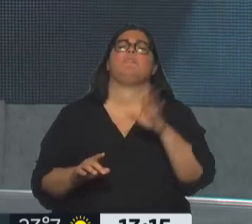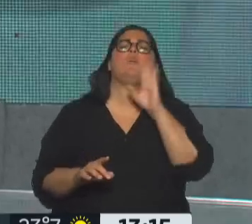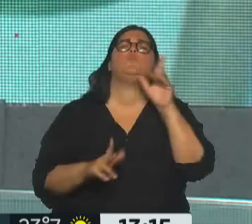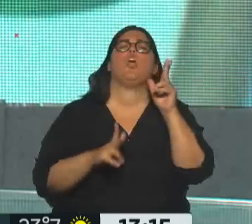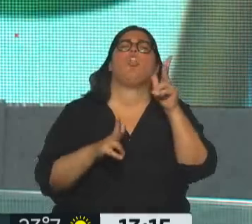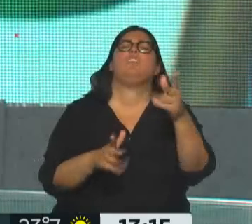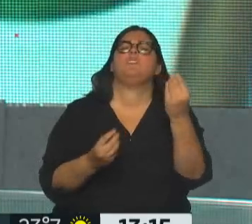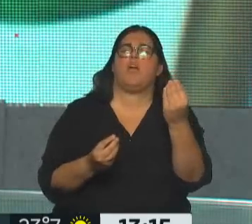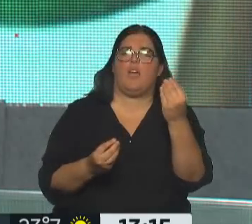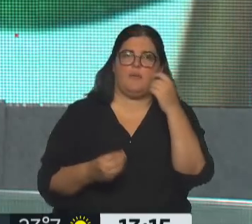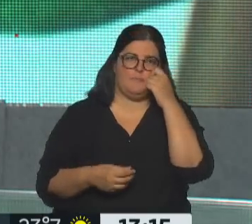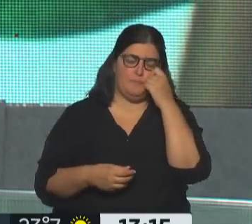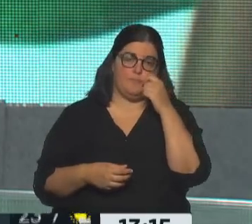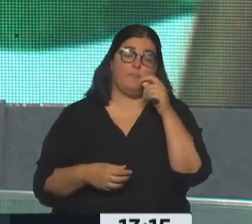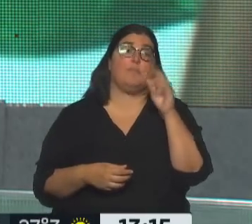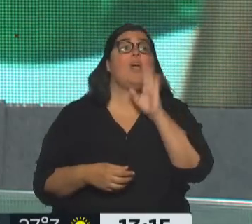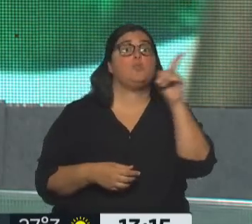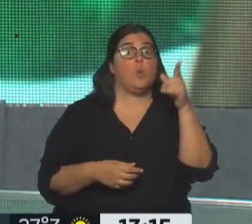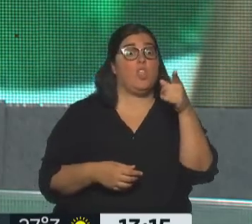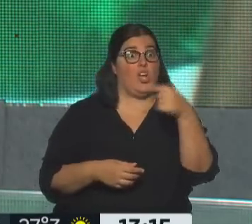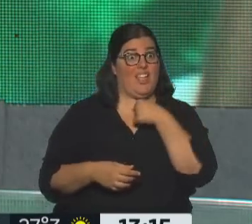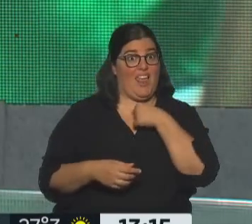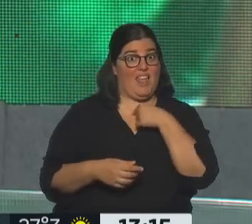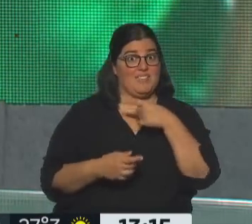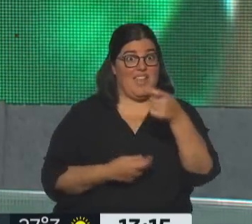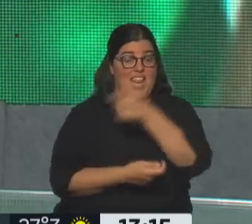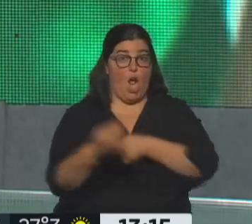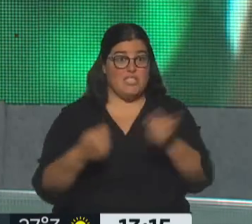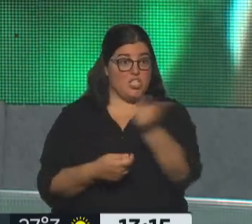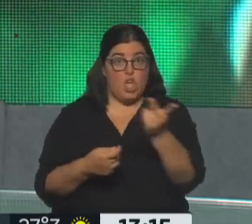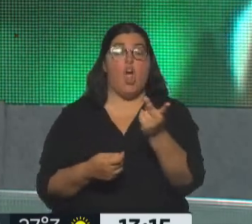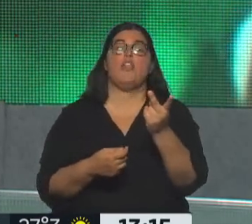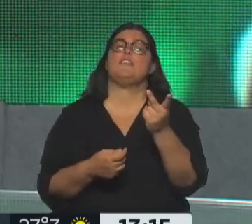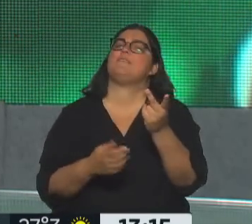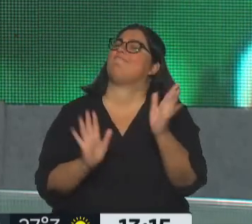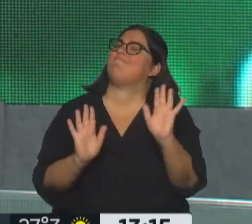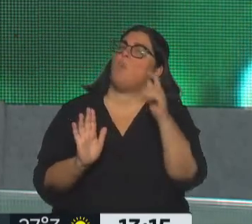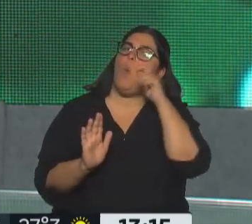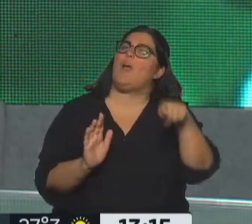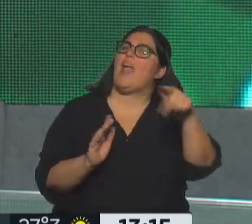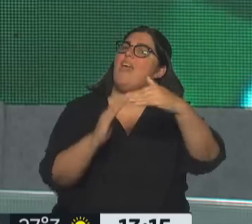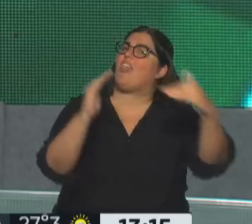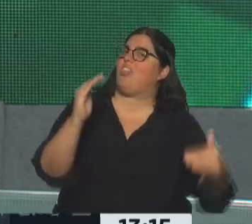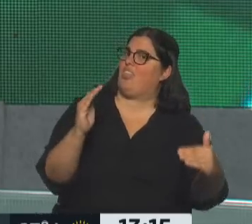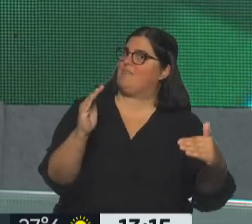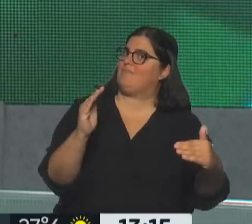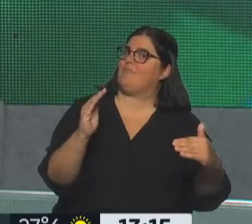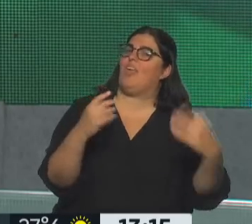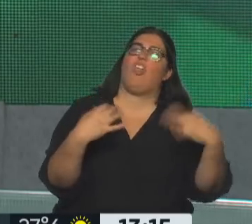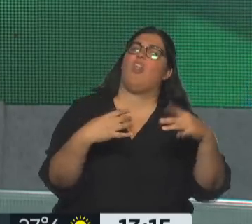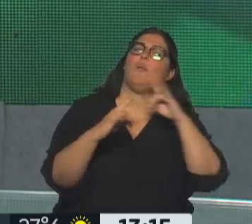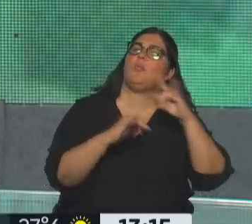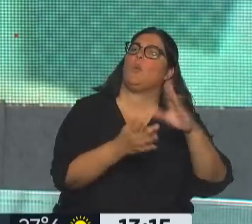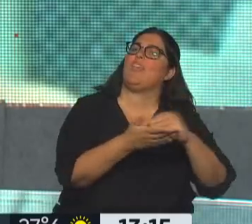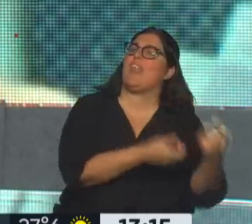es que si se sientan a negociar, Ucrania está en inferioridad de condiciones, entonces que va a tener que ceder el territorio que ya